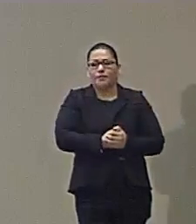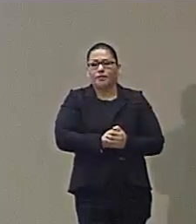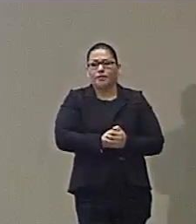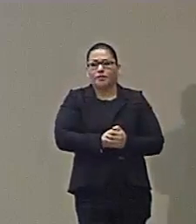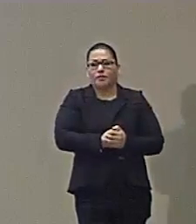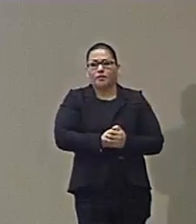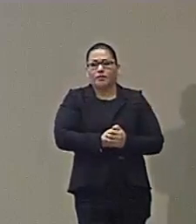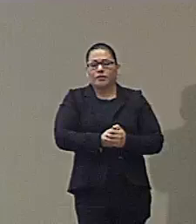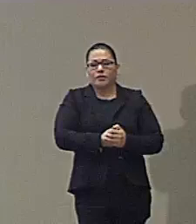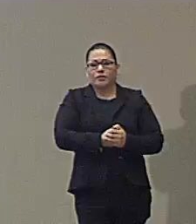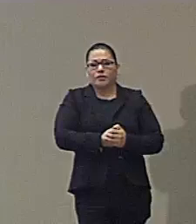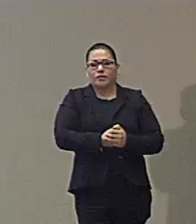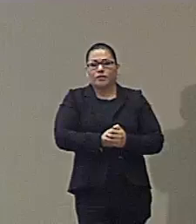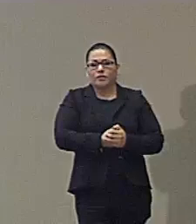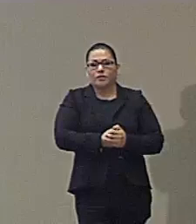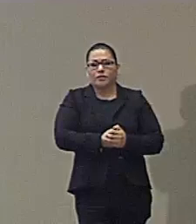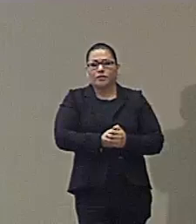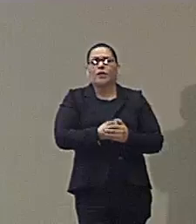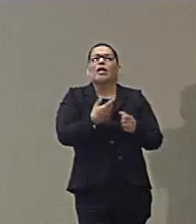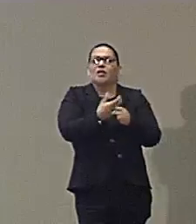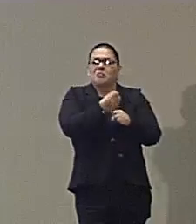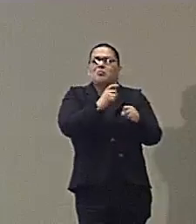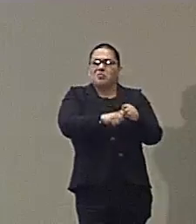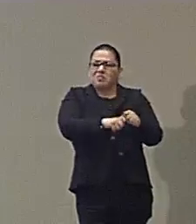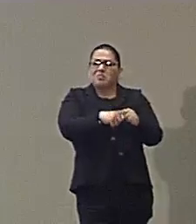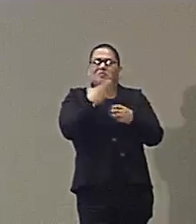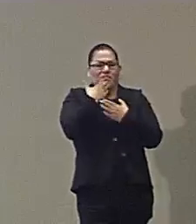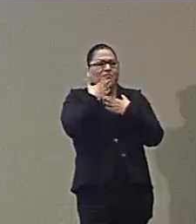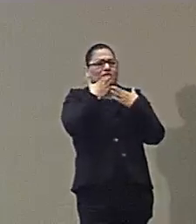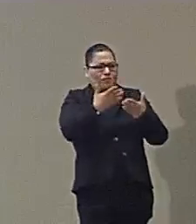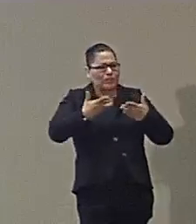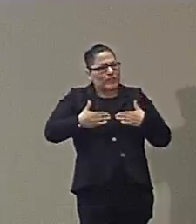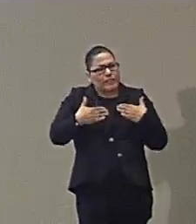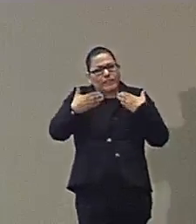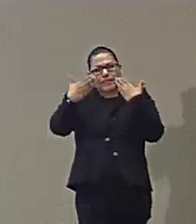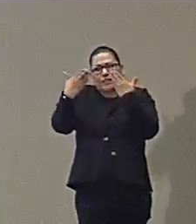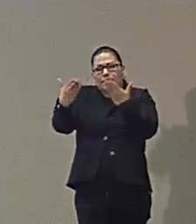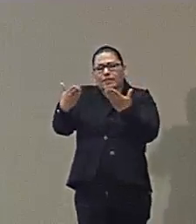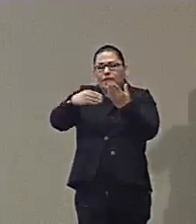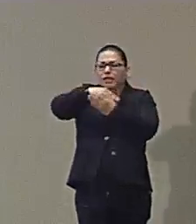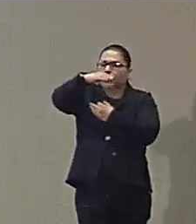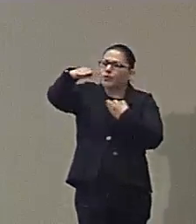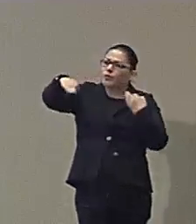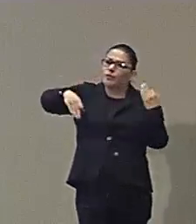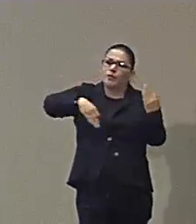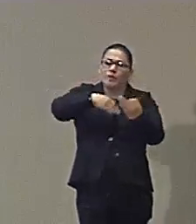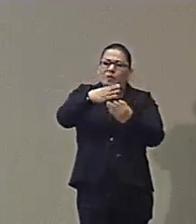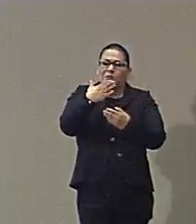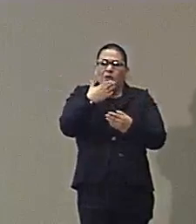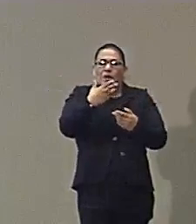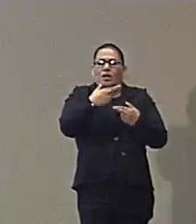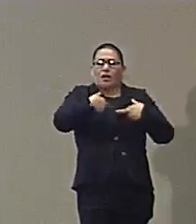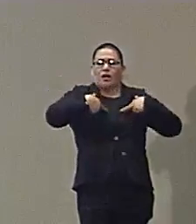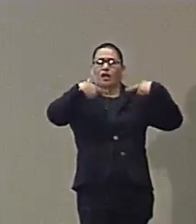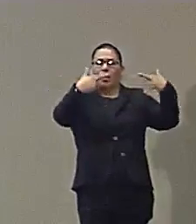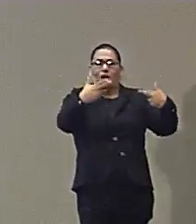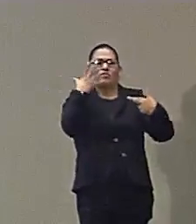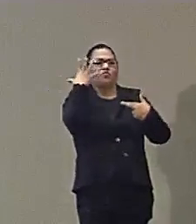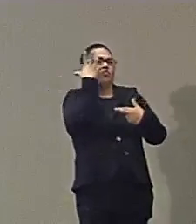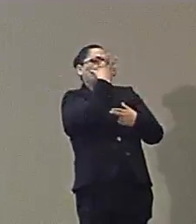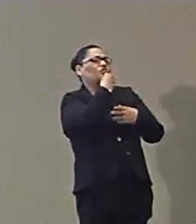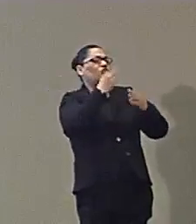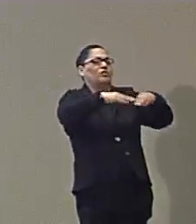ha sido prodigiosa muy generosa con nosotros y con nuestra patria nos ha regalado bellos paisajes